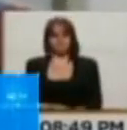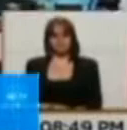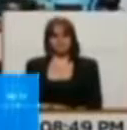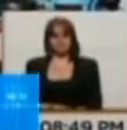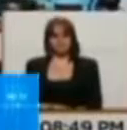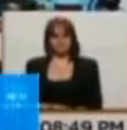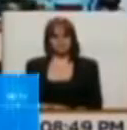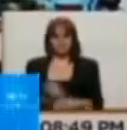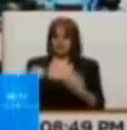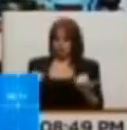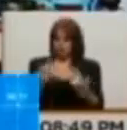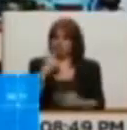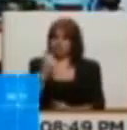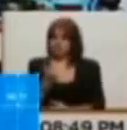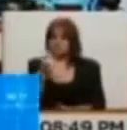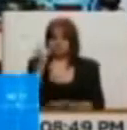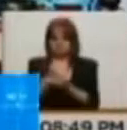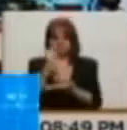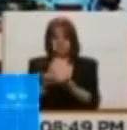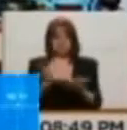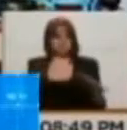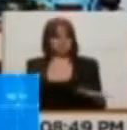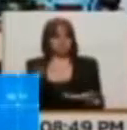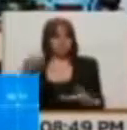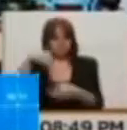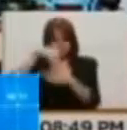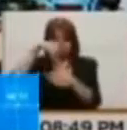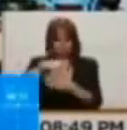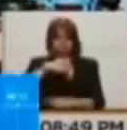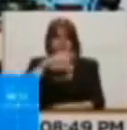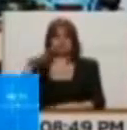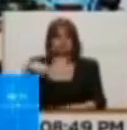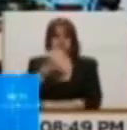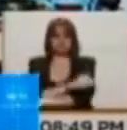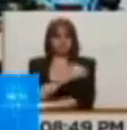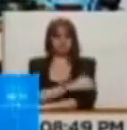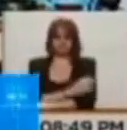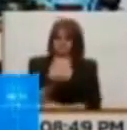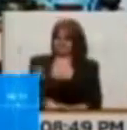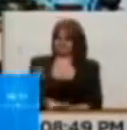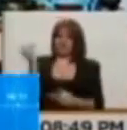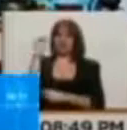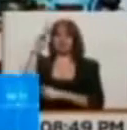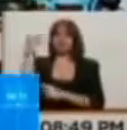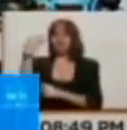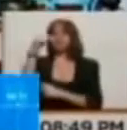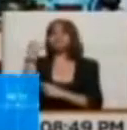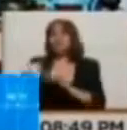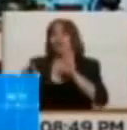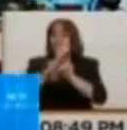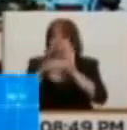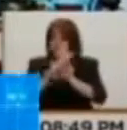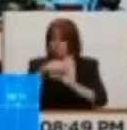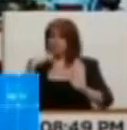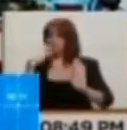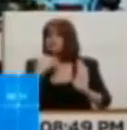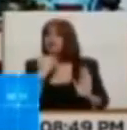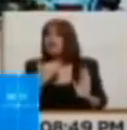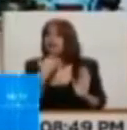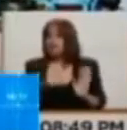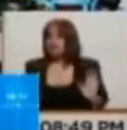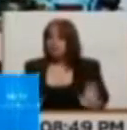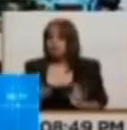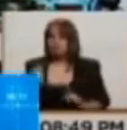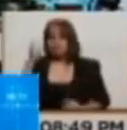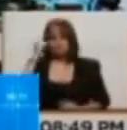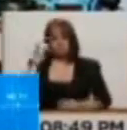Voten por mí, ahora le dicen. Pero yo les voy a decir algo. La Asamblea Nacional Constituyente, alguno de